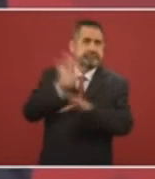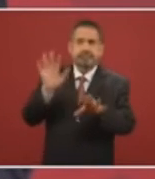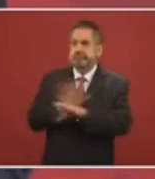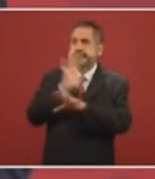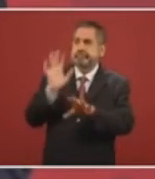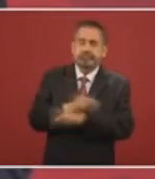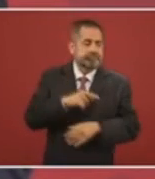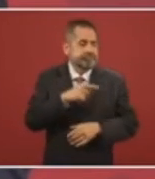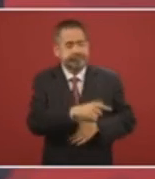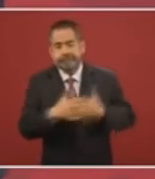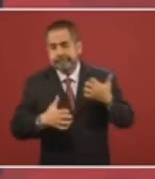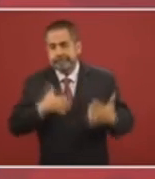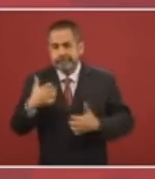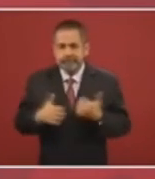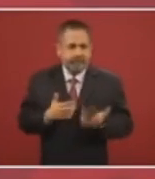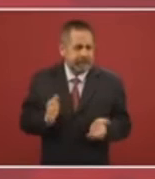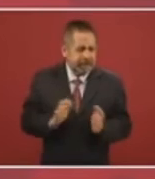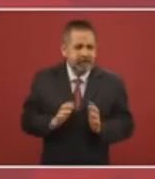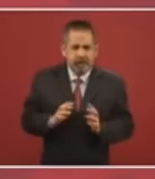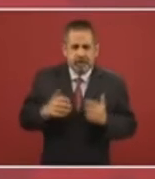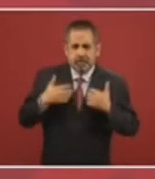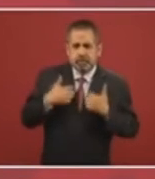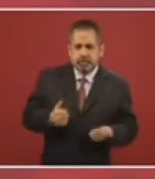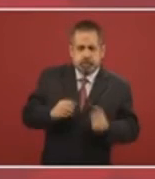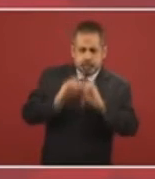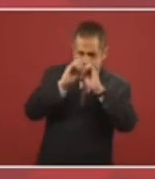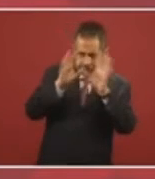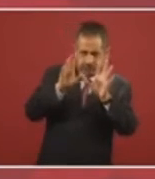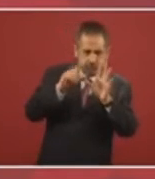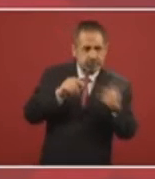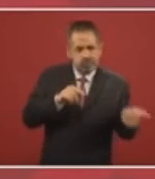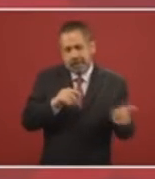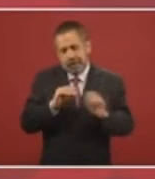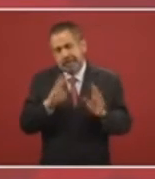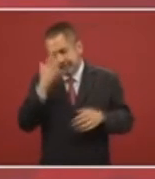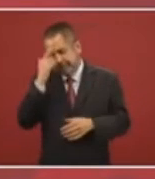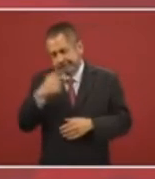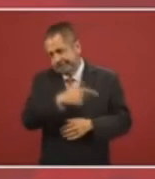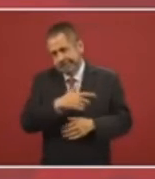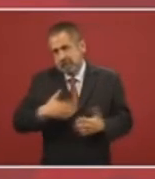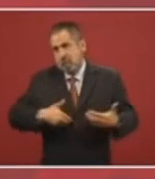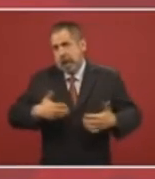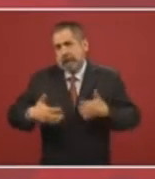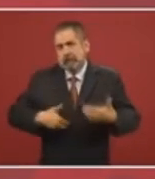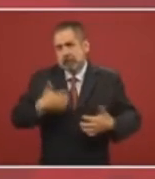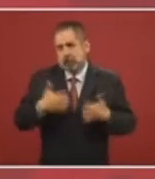transformaciones. Me entiendo perfectamente cómo no van a estar molestos